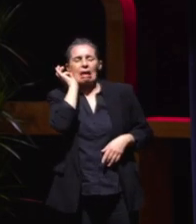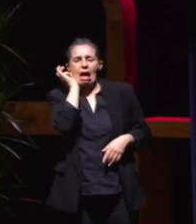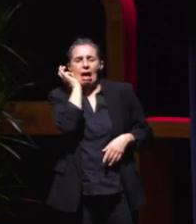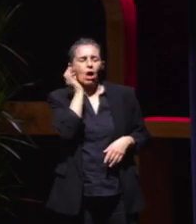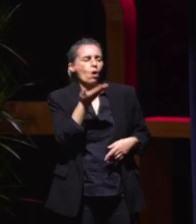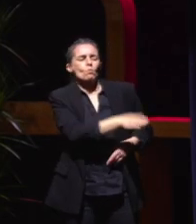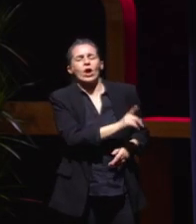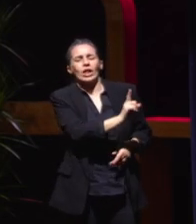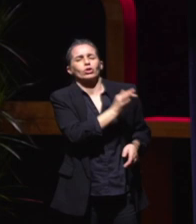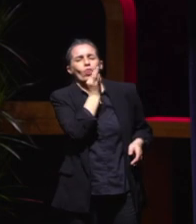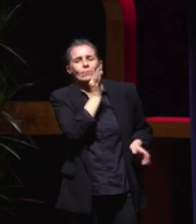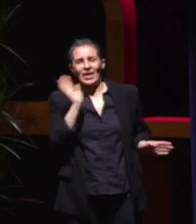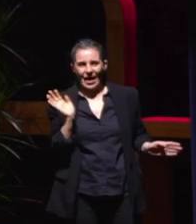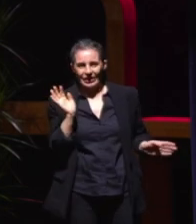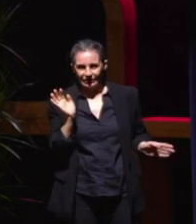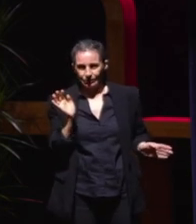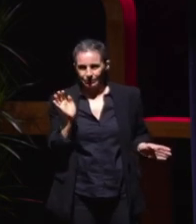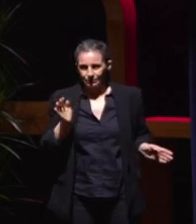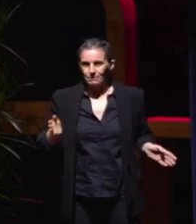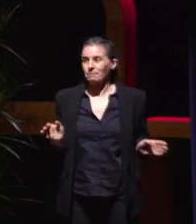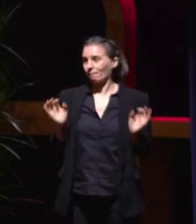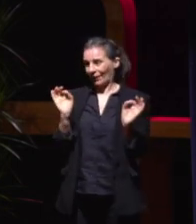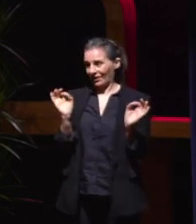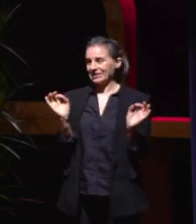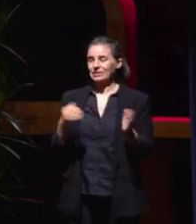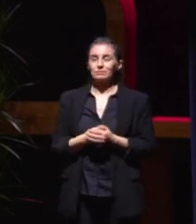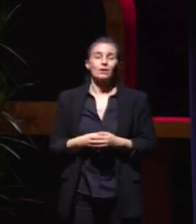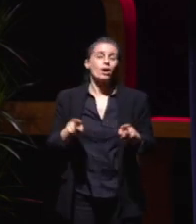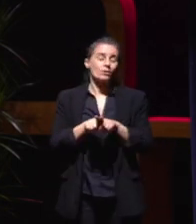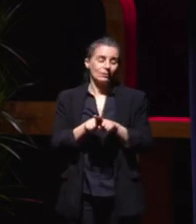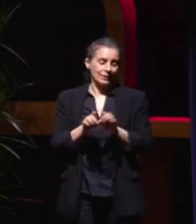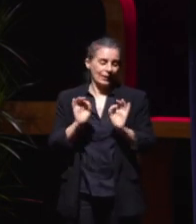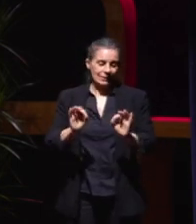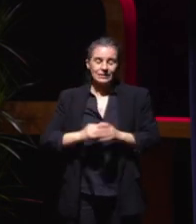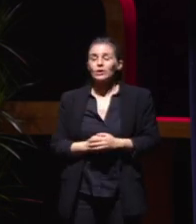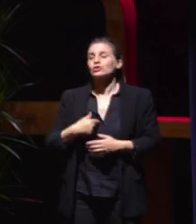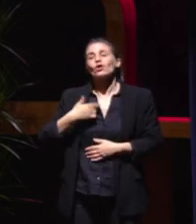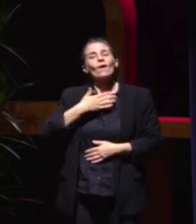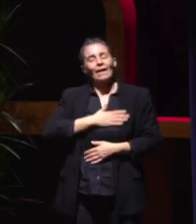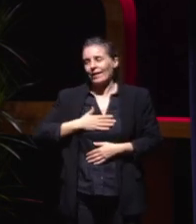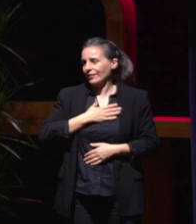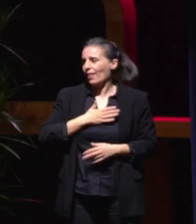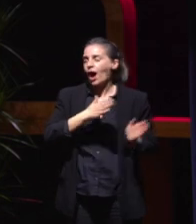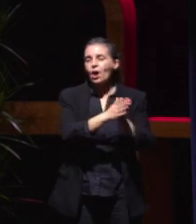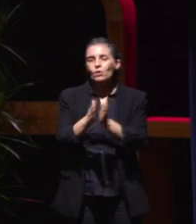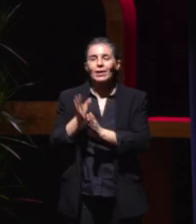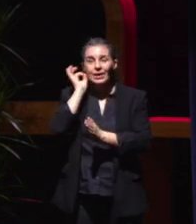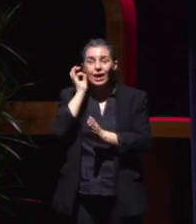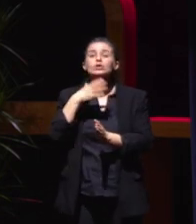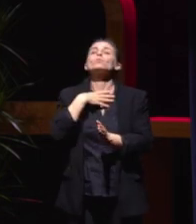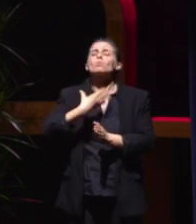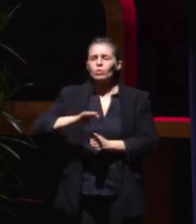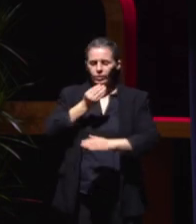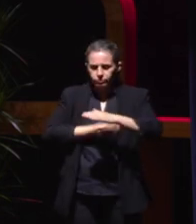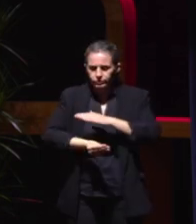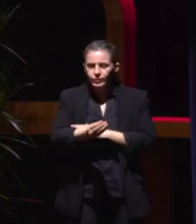parece que no como Gila Bueno pues yo estoy encantada de que las compañeras puedan tener hijos y tener